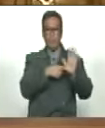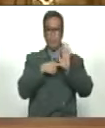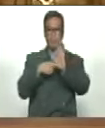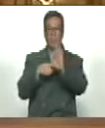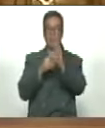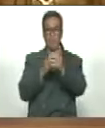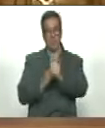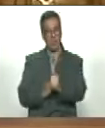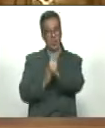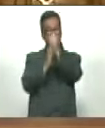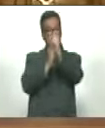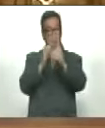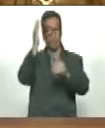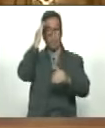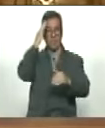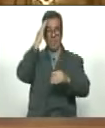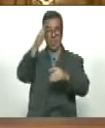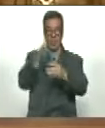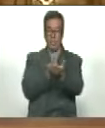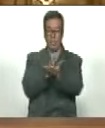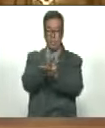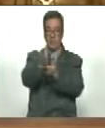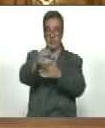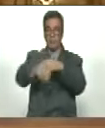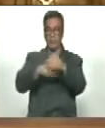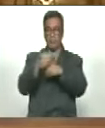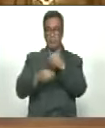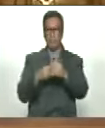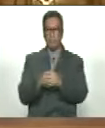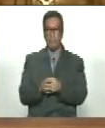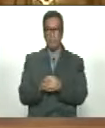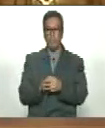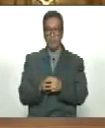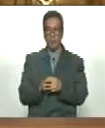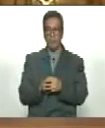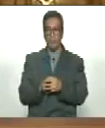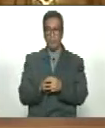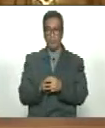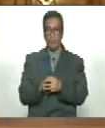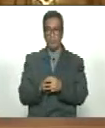y guía sabiamente el sendero a seguir.